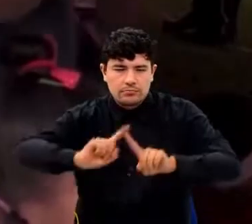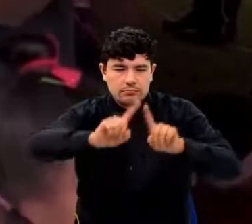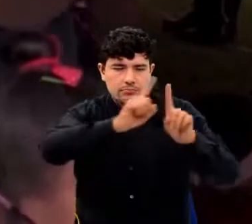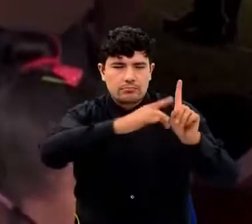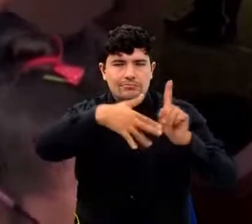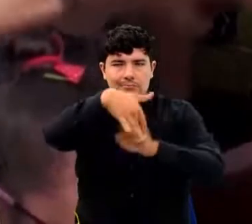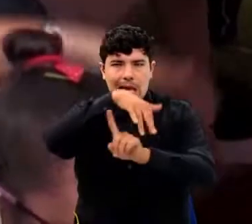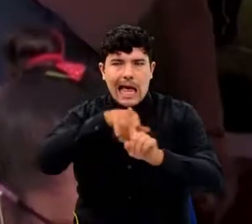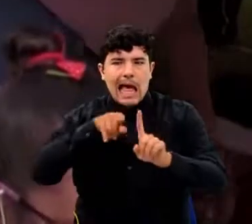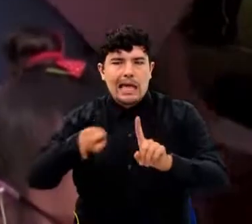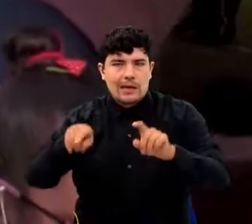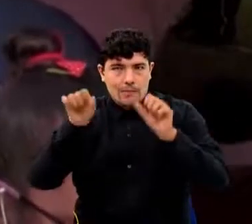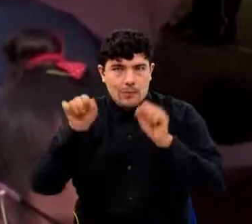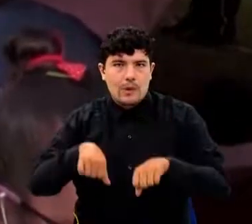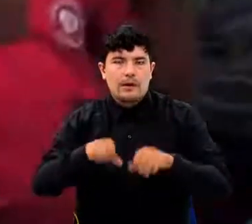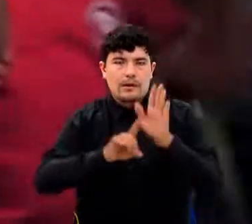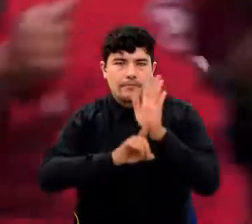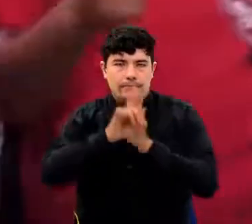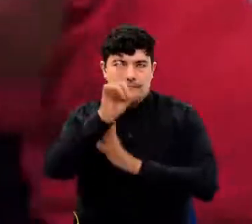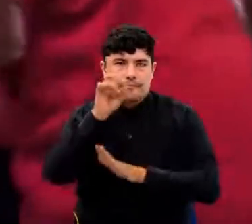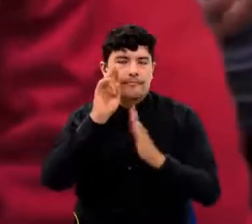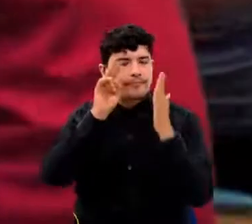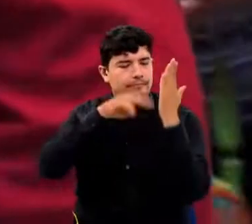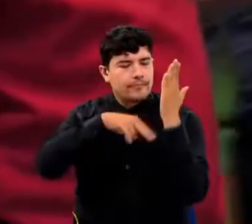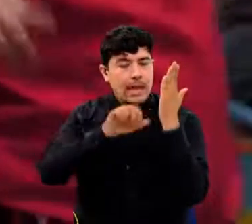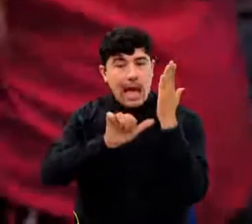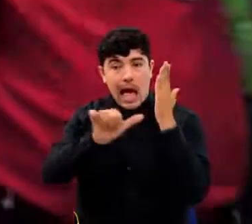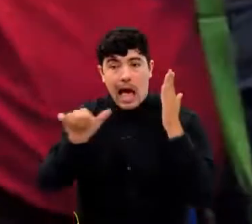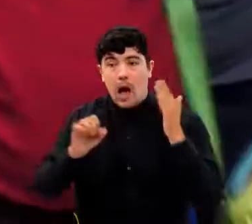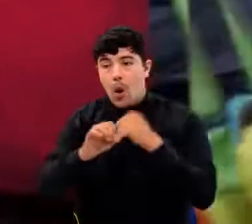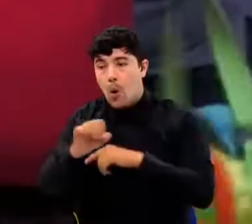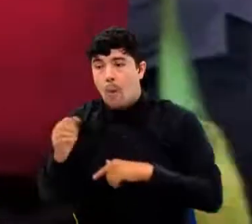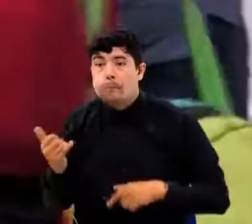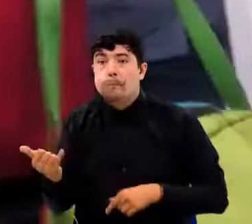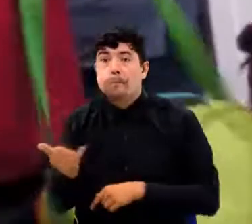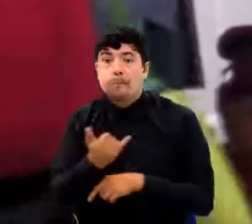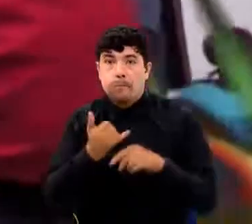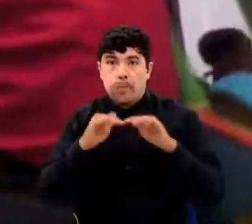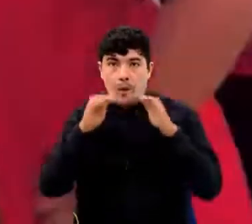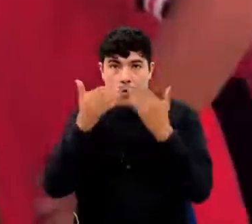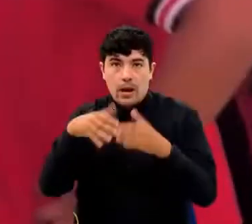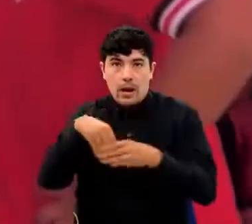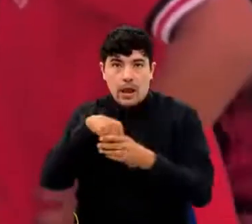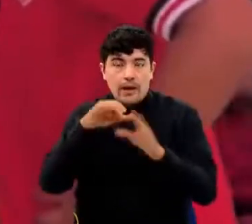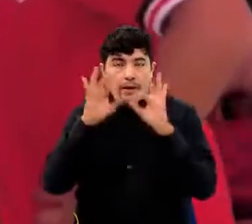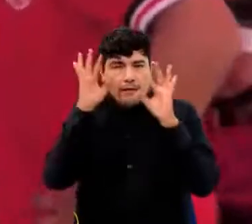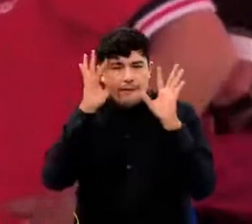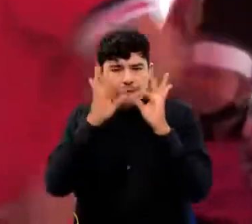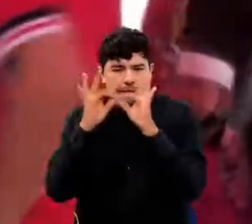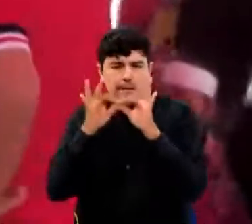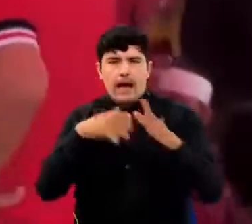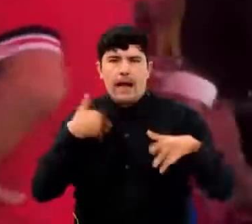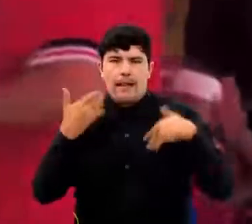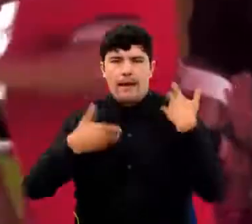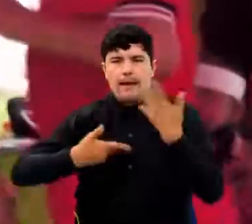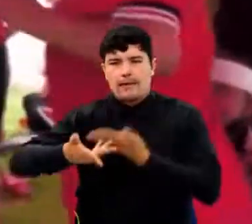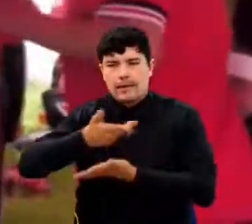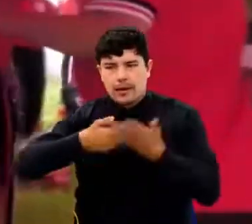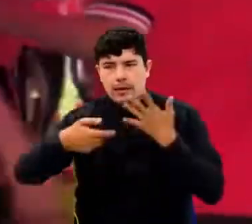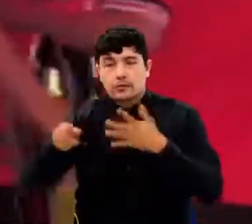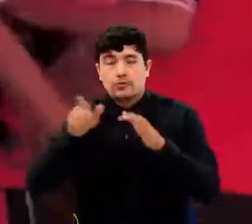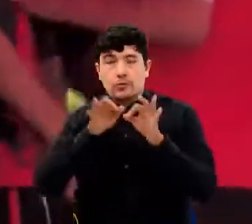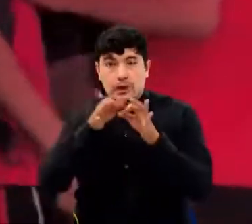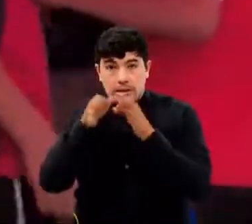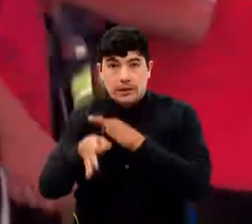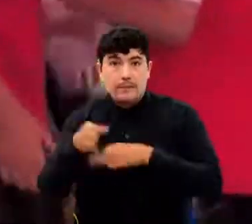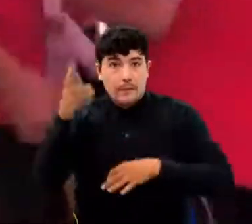ámbitos donde se puede desarrollar la lectura. Ellos y ellas del colegio Fe y Alegría del municipio de Los Patios encienden la Fiesta